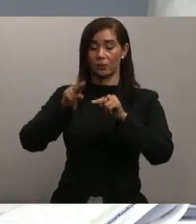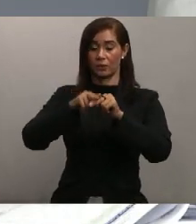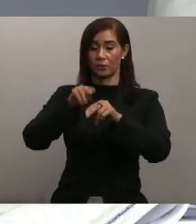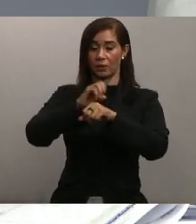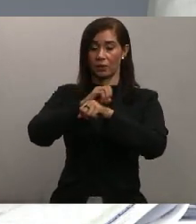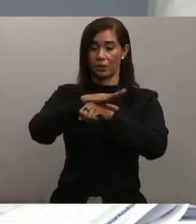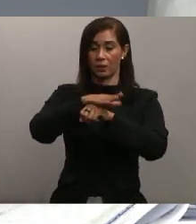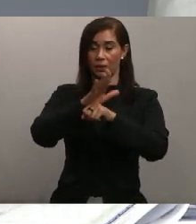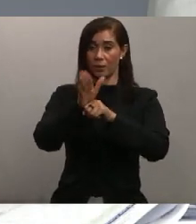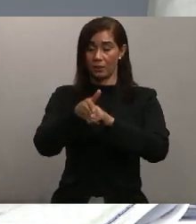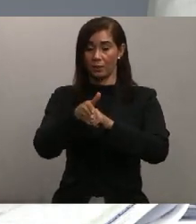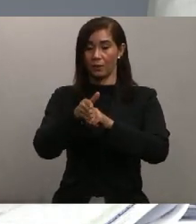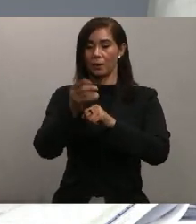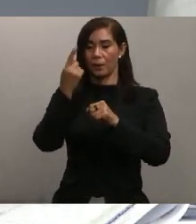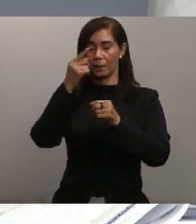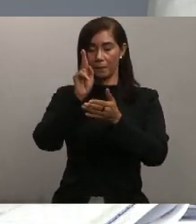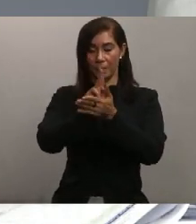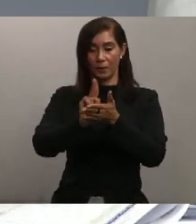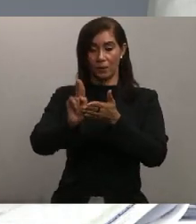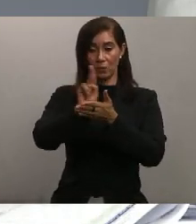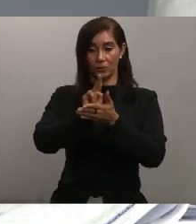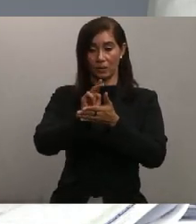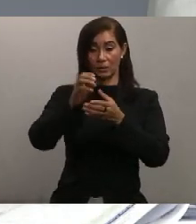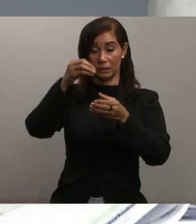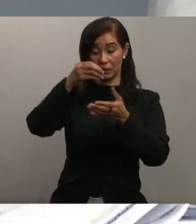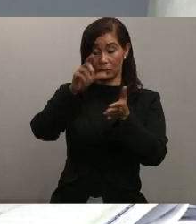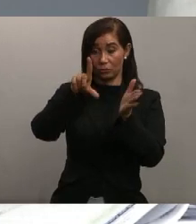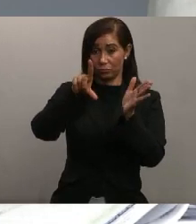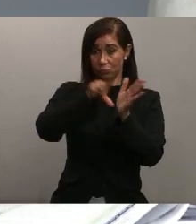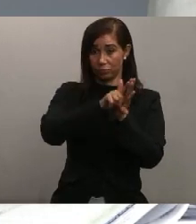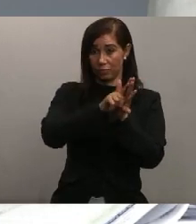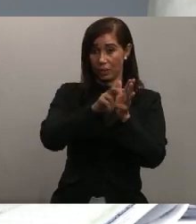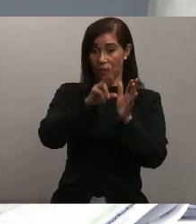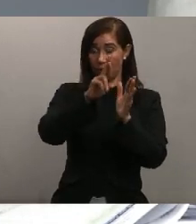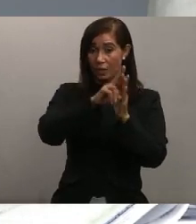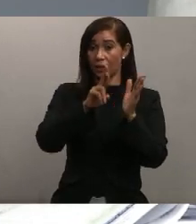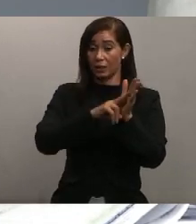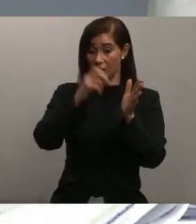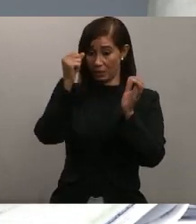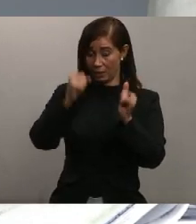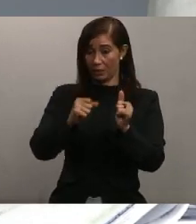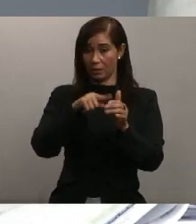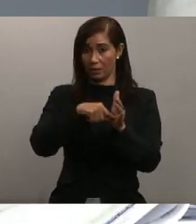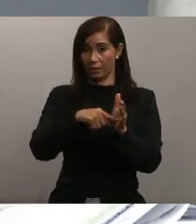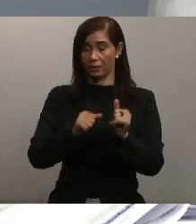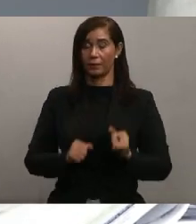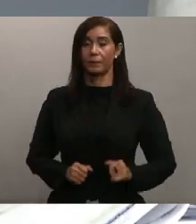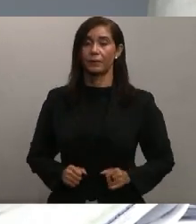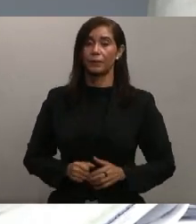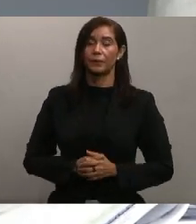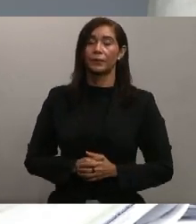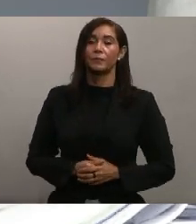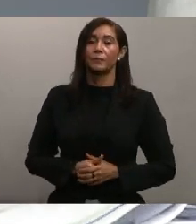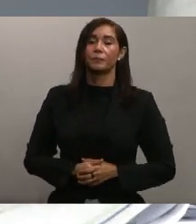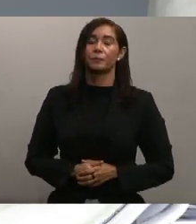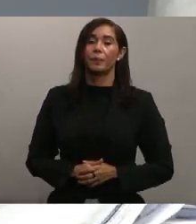fines de usarse dentro del sistema de vigilancia. Por